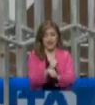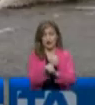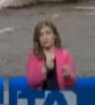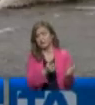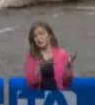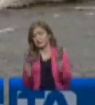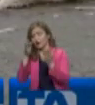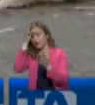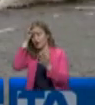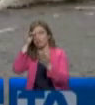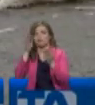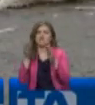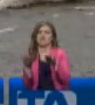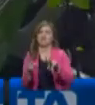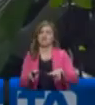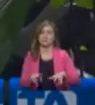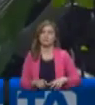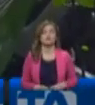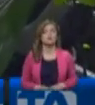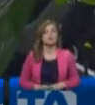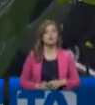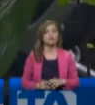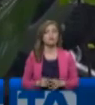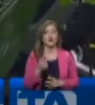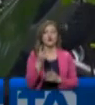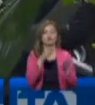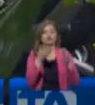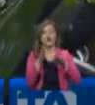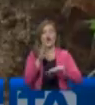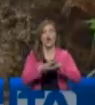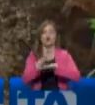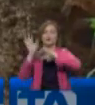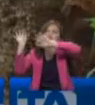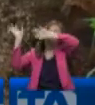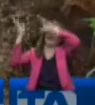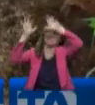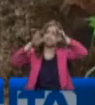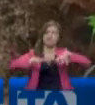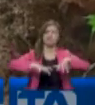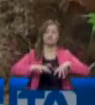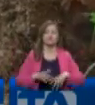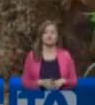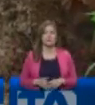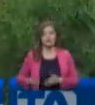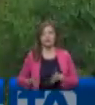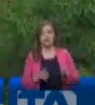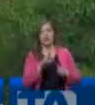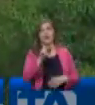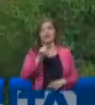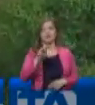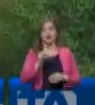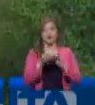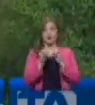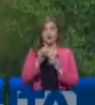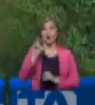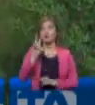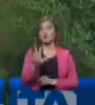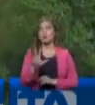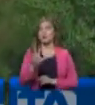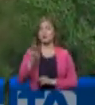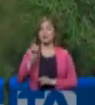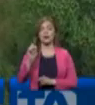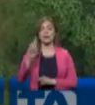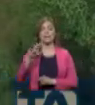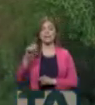falleció en el hospital de Santo Domingo. En total, 2 muertos provocó el deslave registrado en el kilómetro 3 de la vía Las Mercedes a